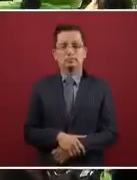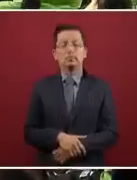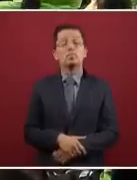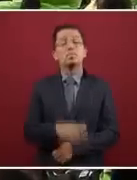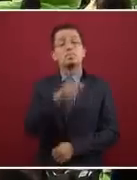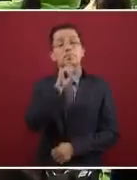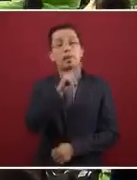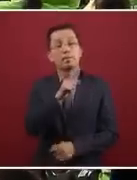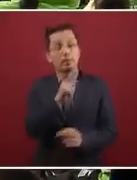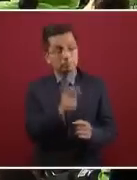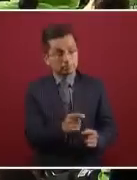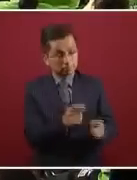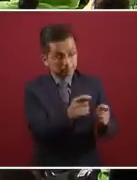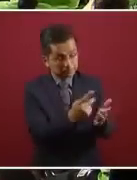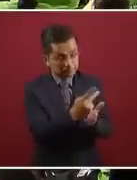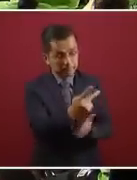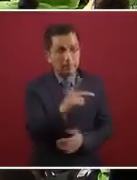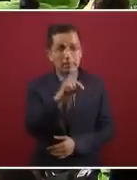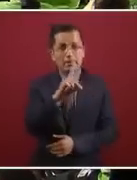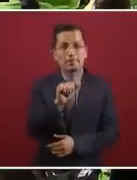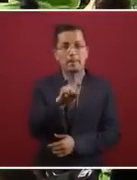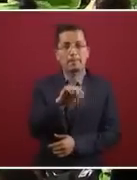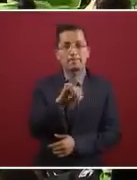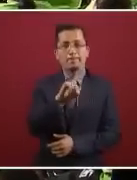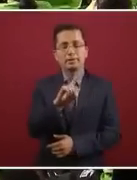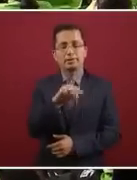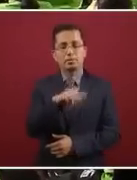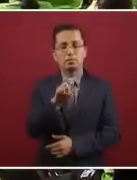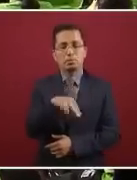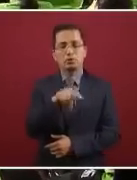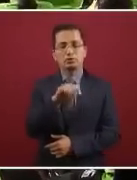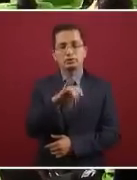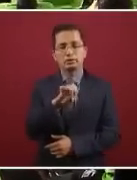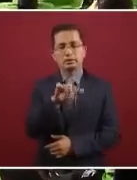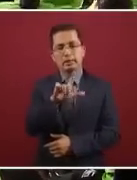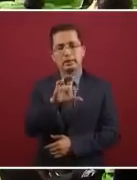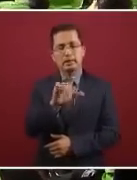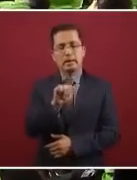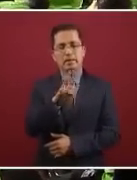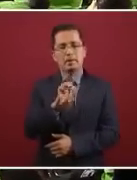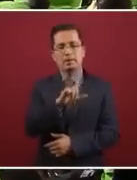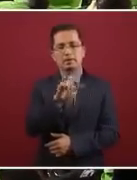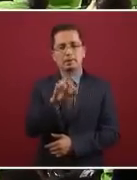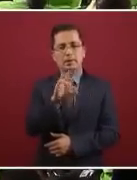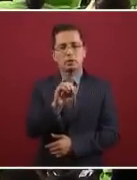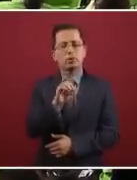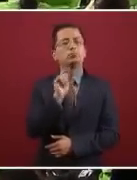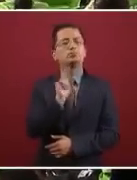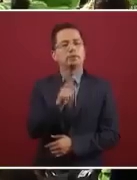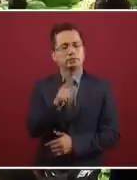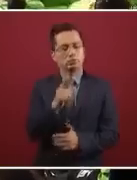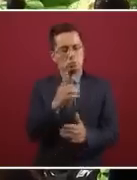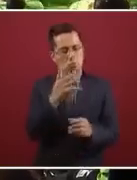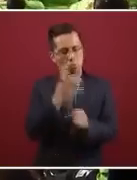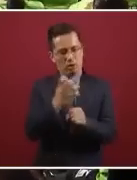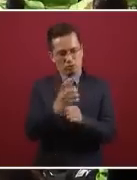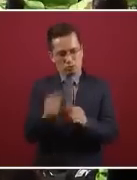Igualmente recibe David Montiel Caballero, ganador del cuarto lugar en la disciplina de powerlifting.